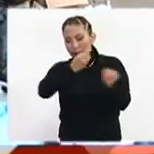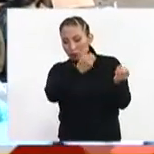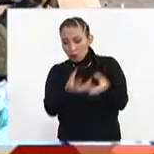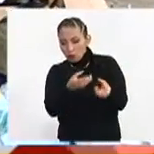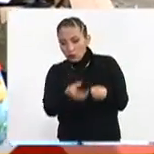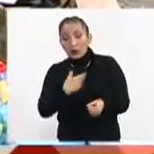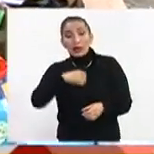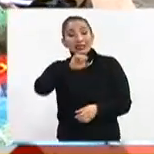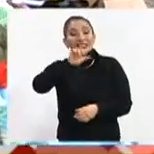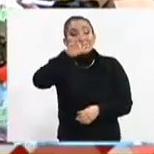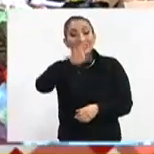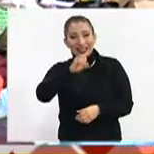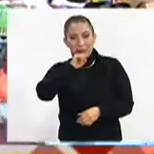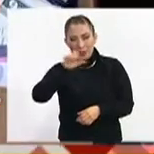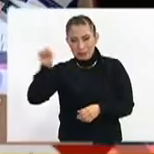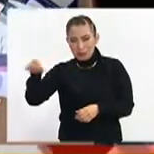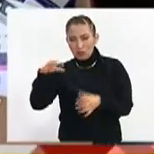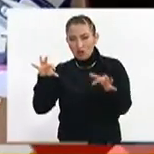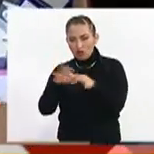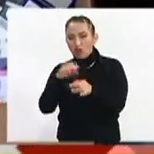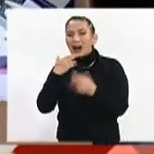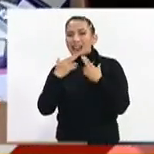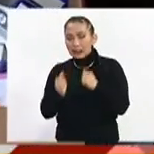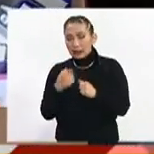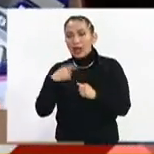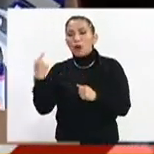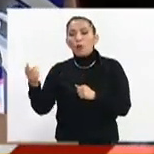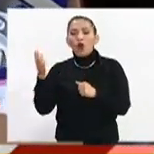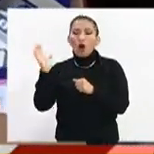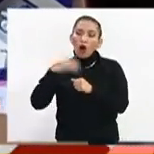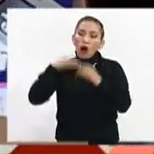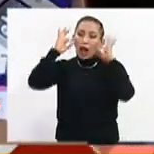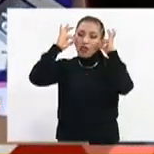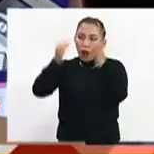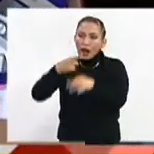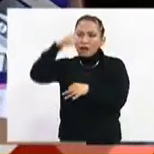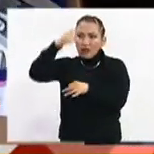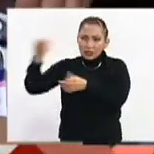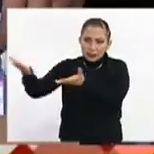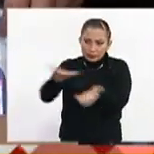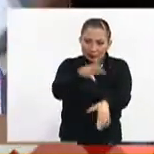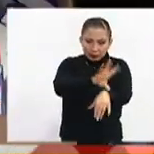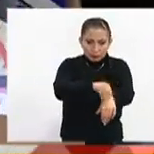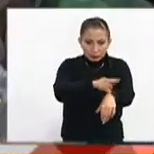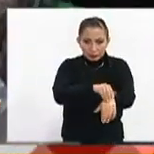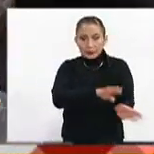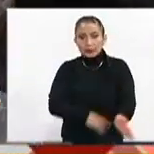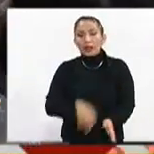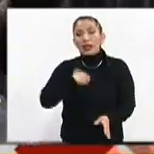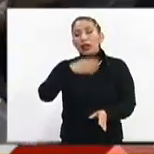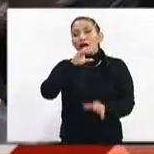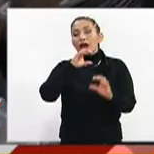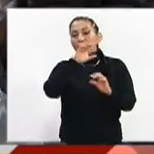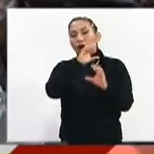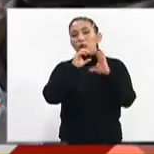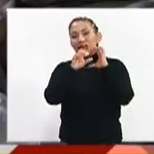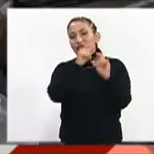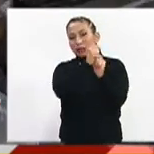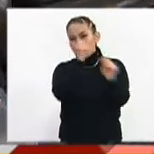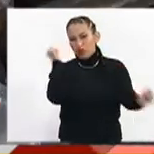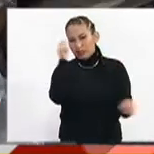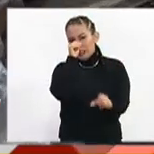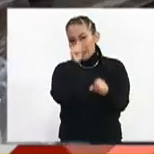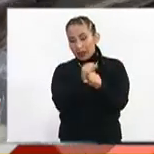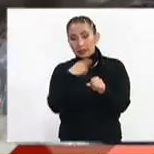la Secretaría de Hacienda a través del SAT va a facilitar su ingreso en las aduanas. De manera adicional, la Secretaría de Comunicaciones y